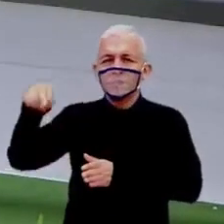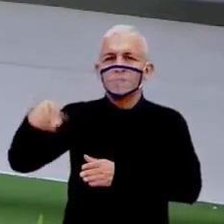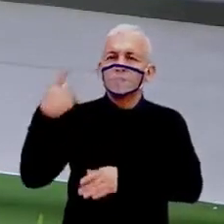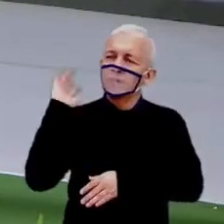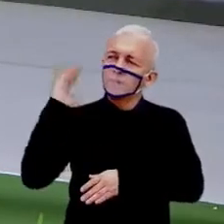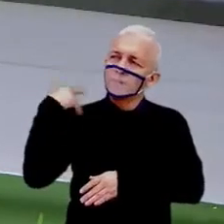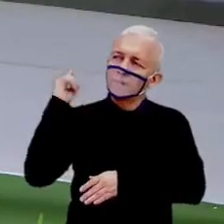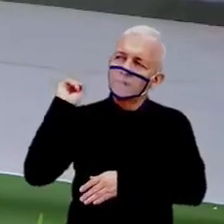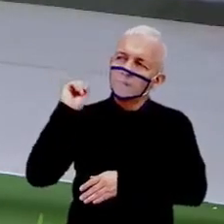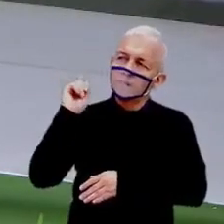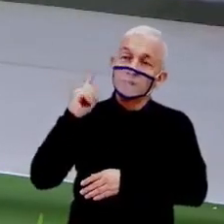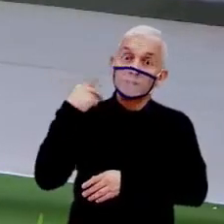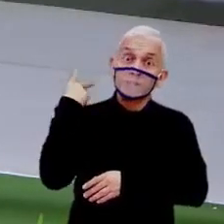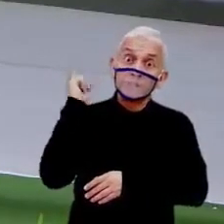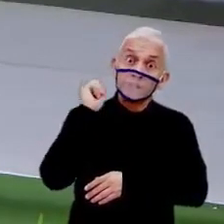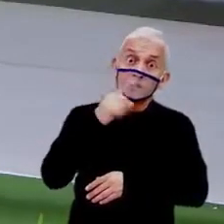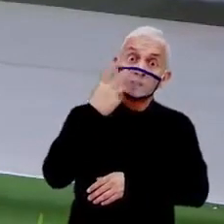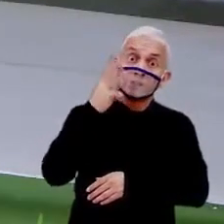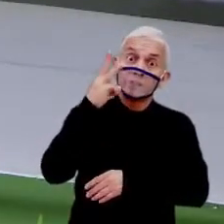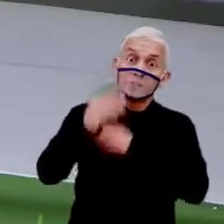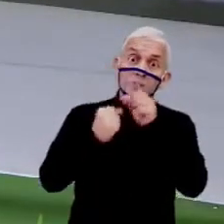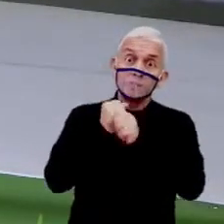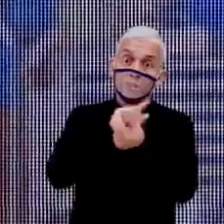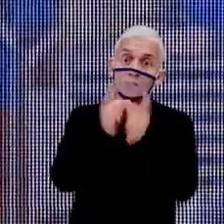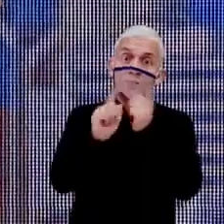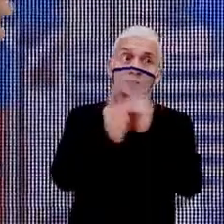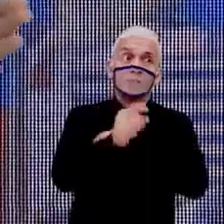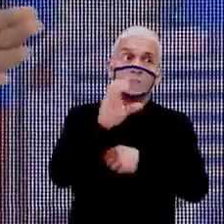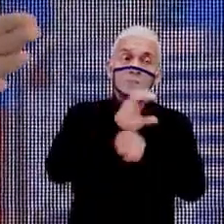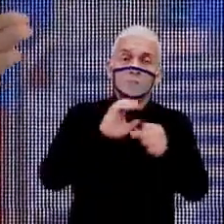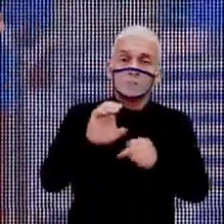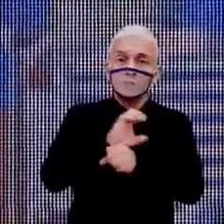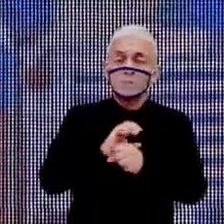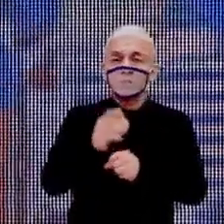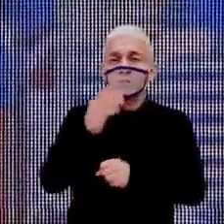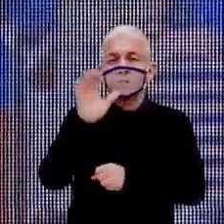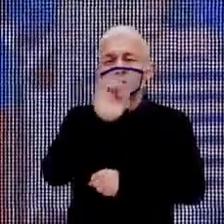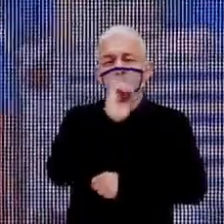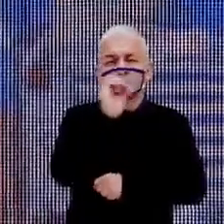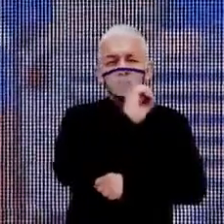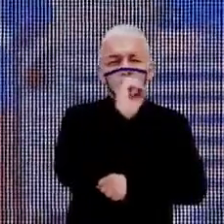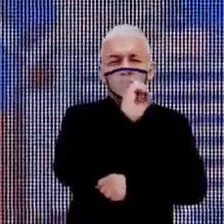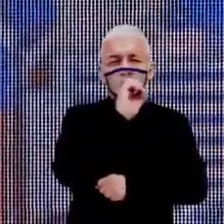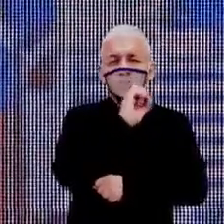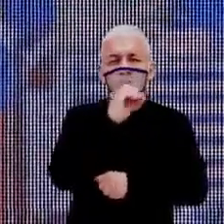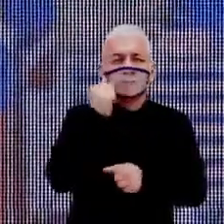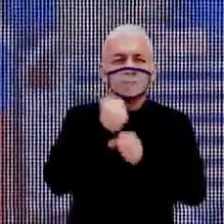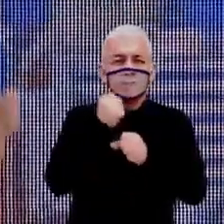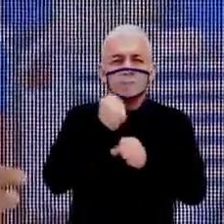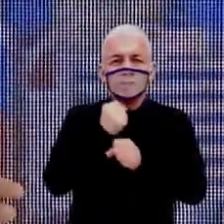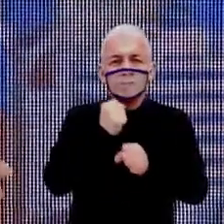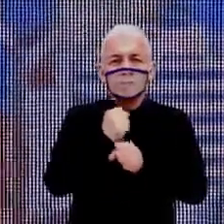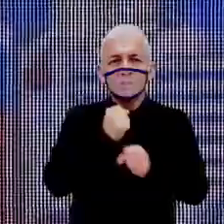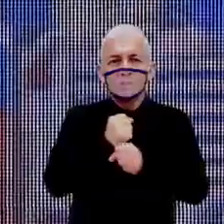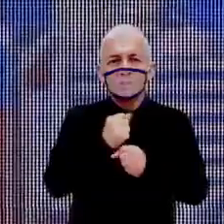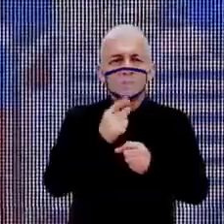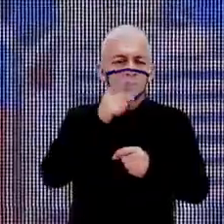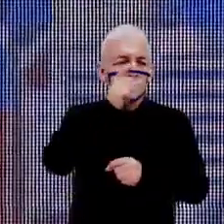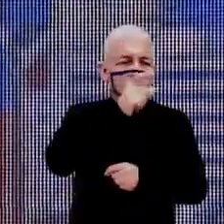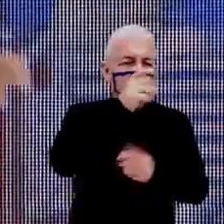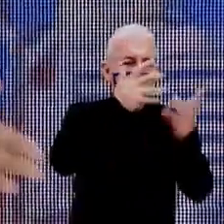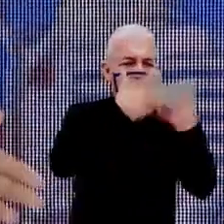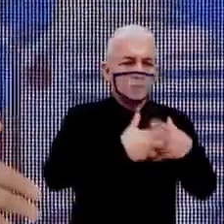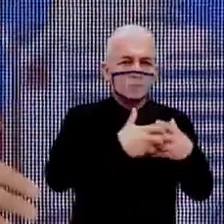cambio y transformación de la ciudad. Un trabajo directo. Hemos venido desde el mes de octubre trabajando con